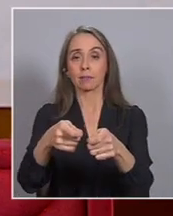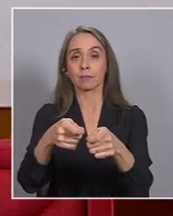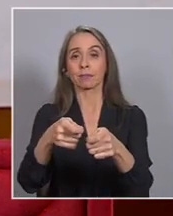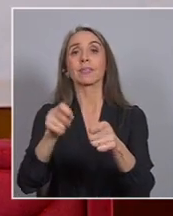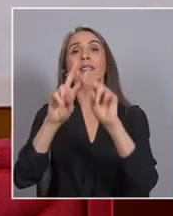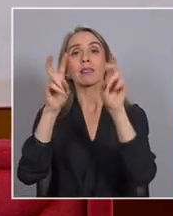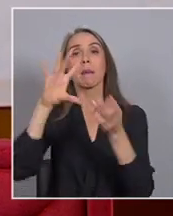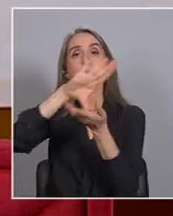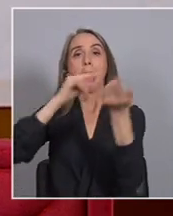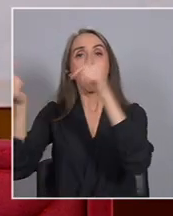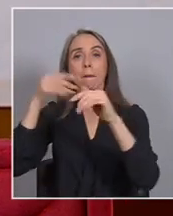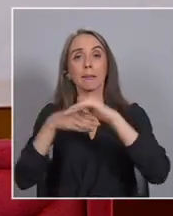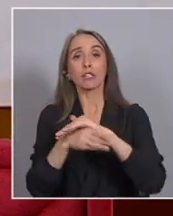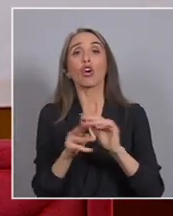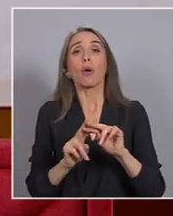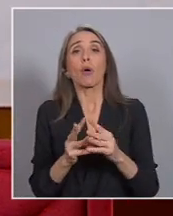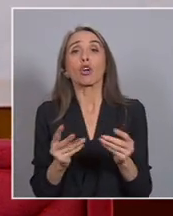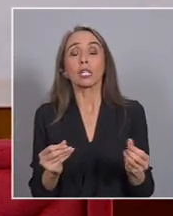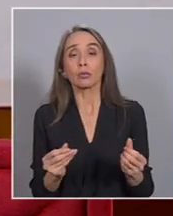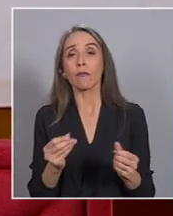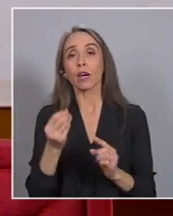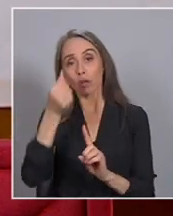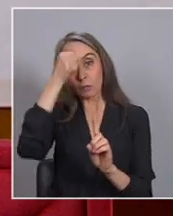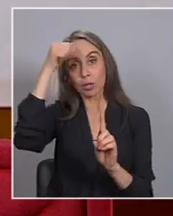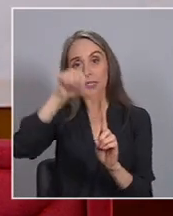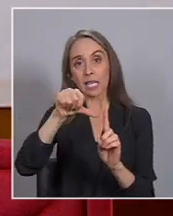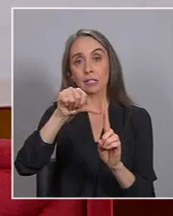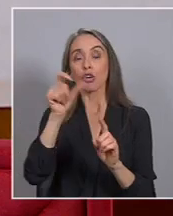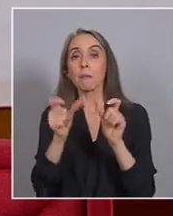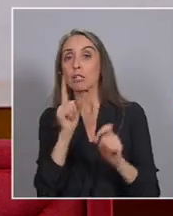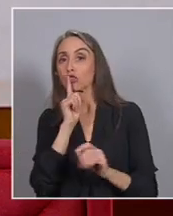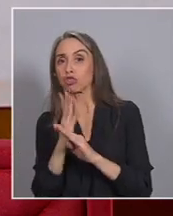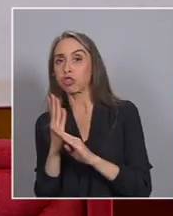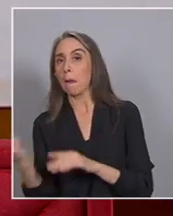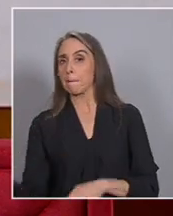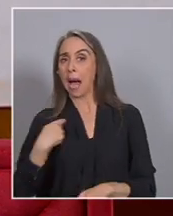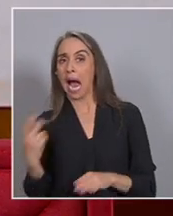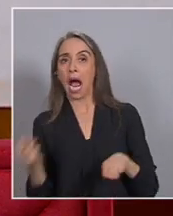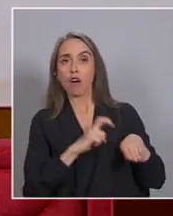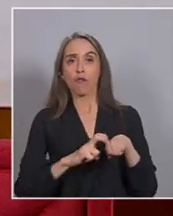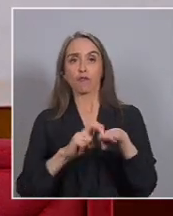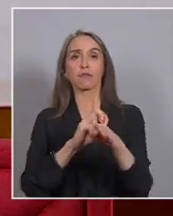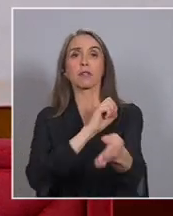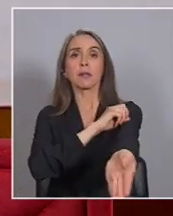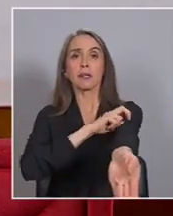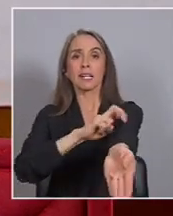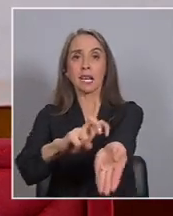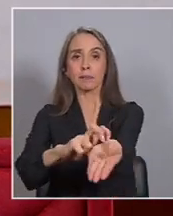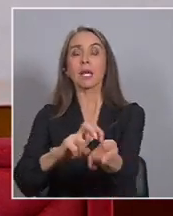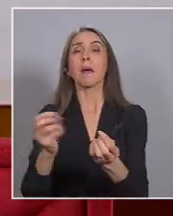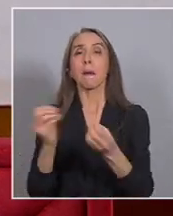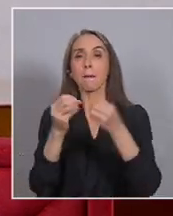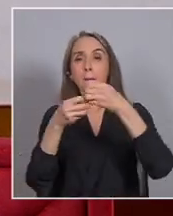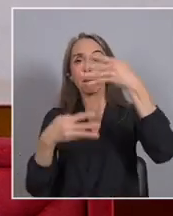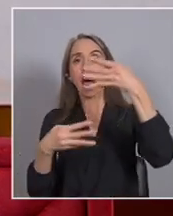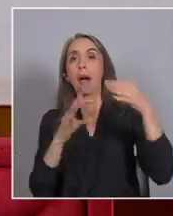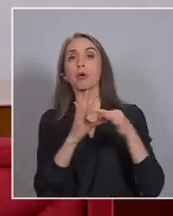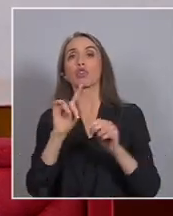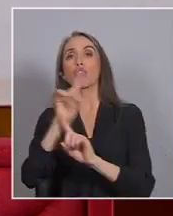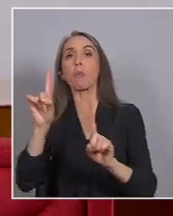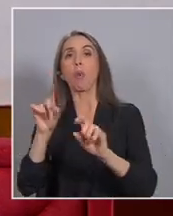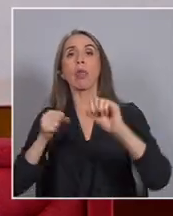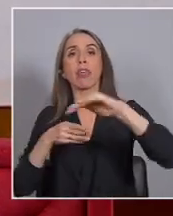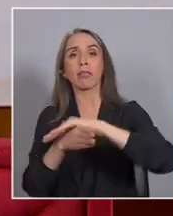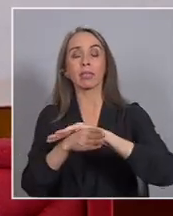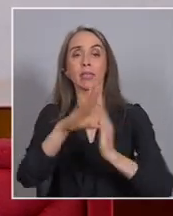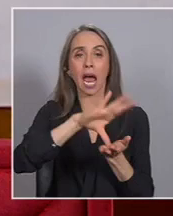busca resolver asuntos tan relevantes como la sanción al transporte irregular de personas, el aumento de causales de no ingreso y facilitar